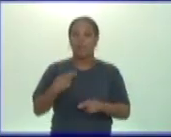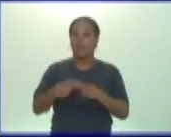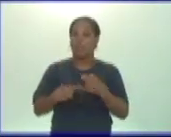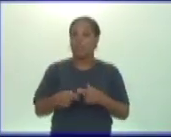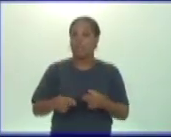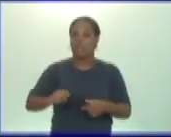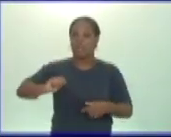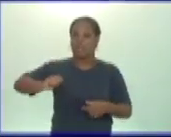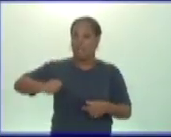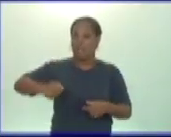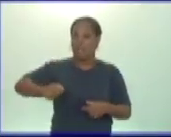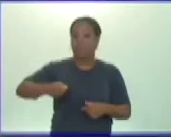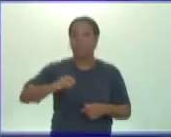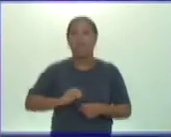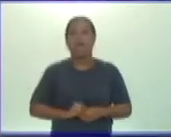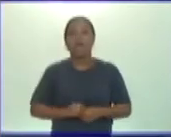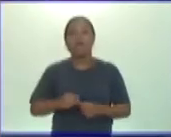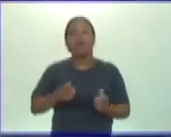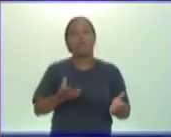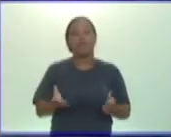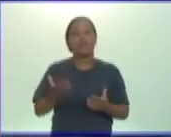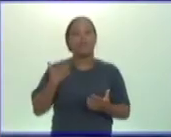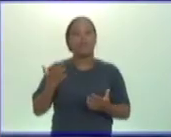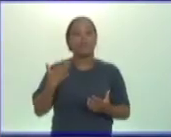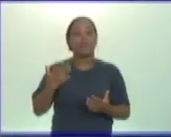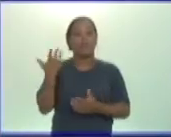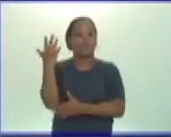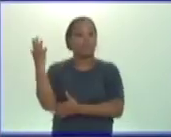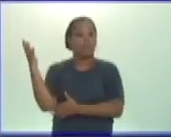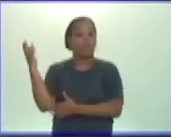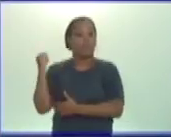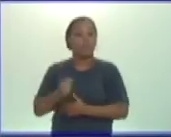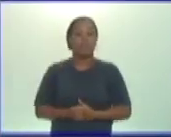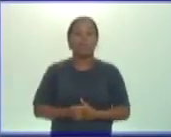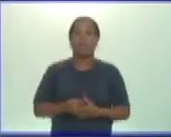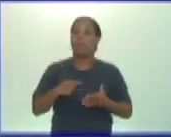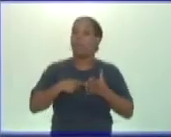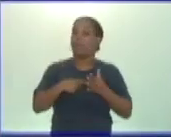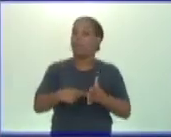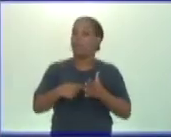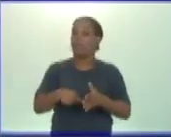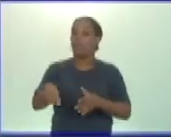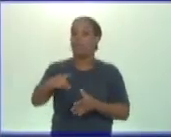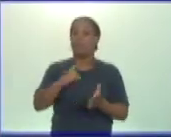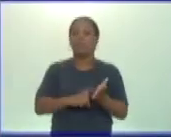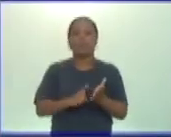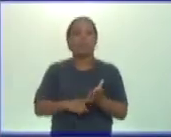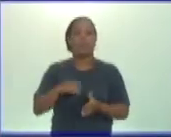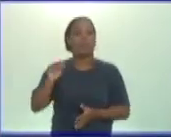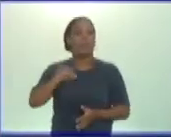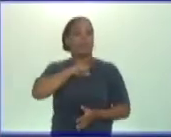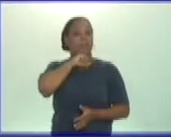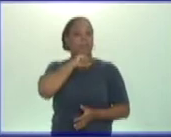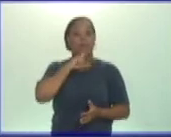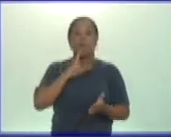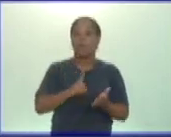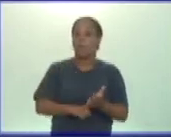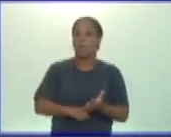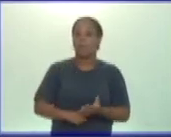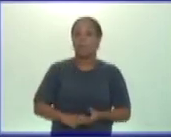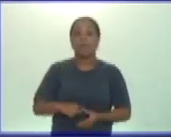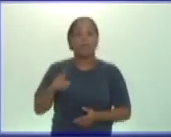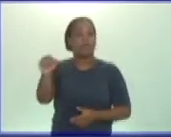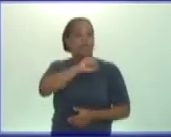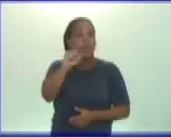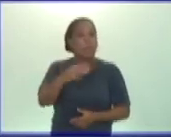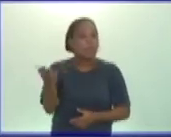evita incendios forestales. Para que aconsejes a tus papás. Dile a tu papá o a tu mamá que no conduzcan muy